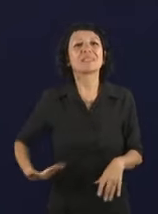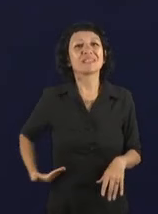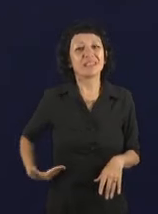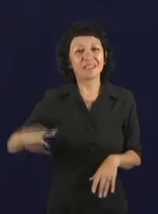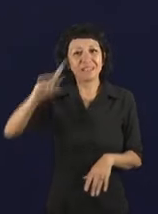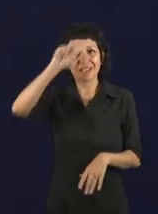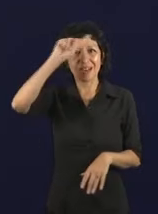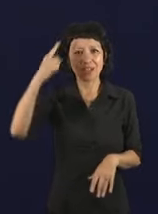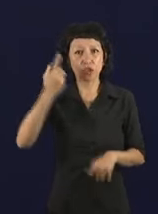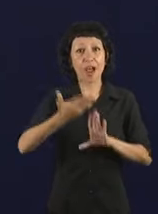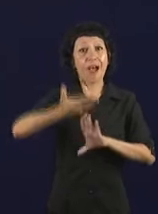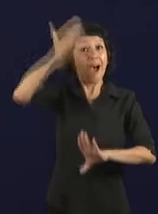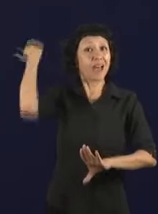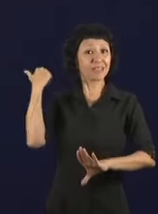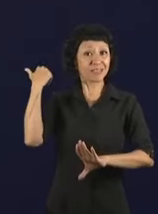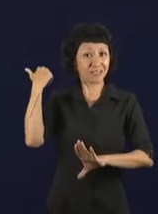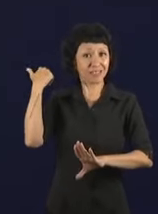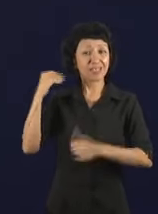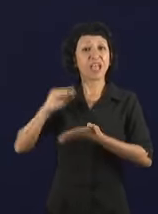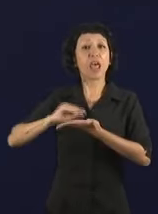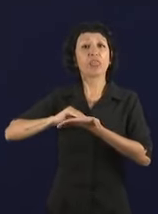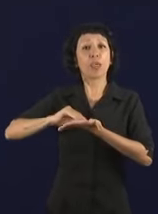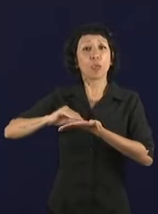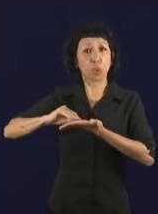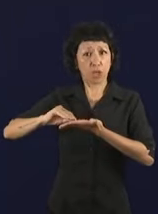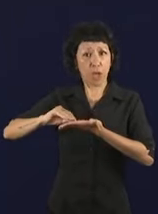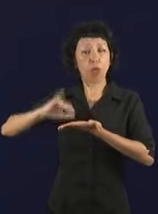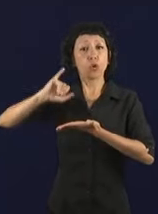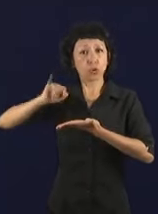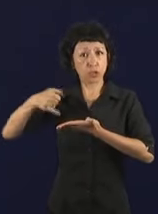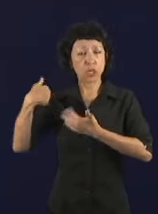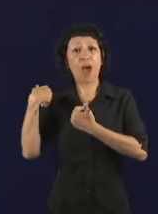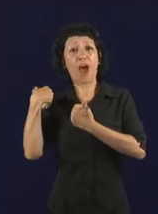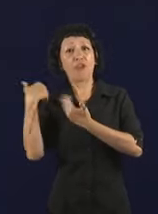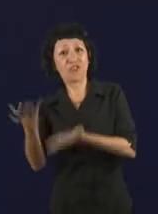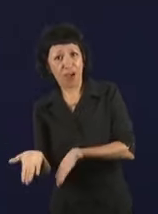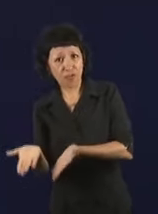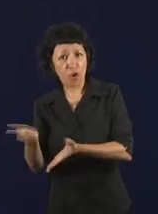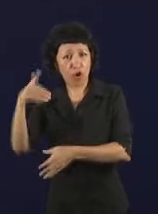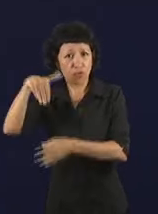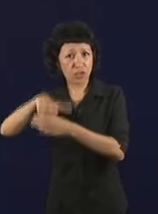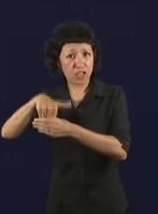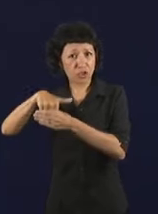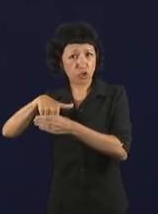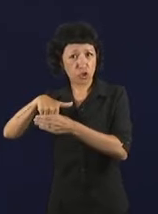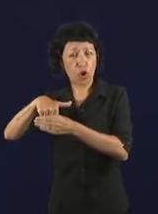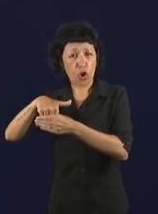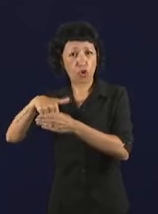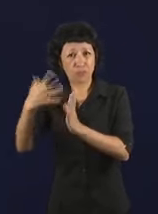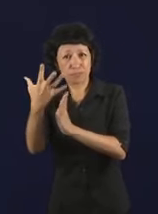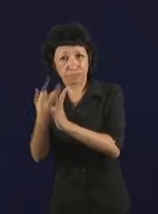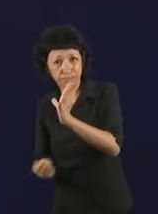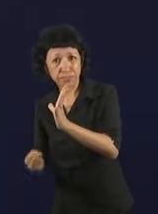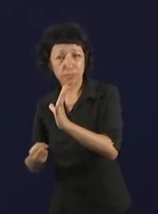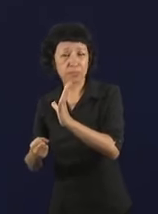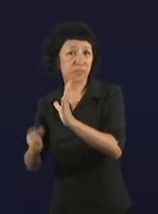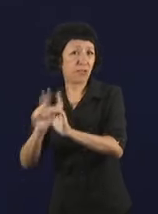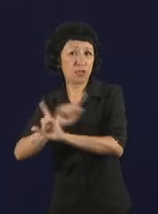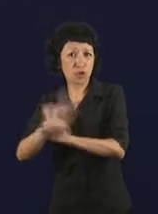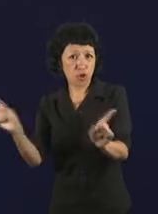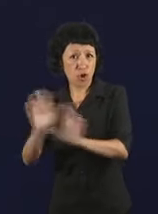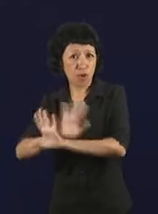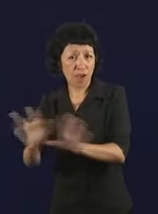calidad de diputado nacional había votado a favor eh entendiendo que era parte de la responsabilidad